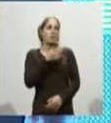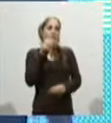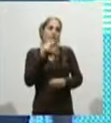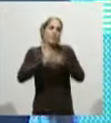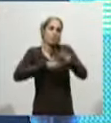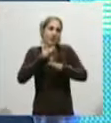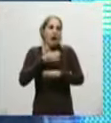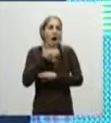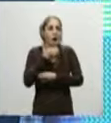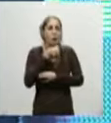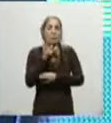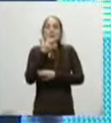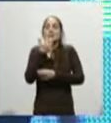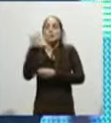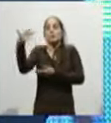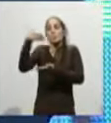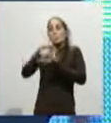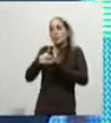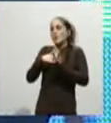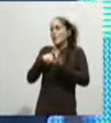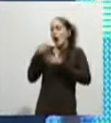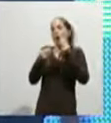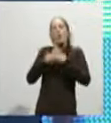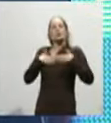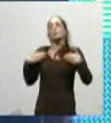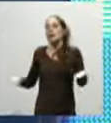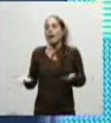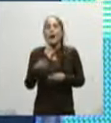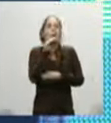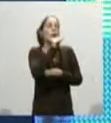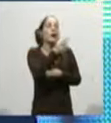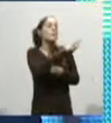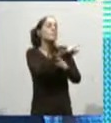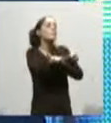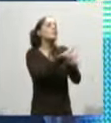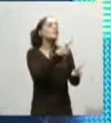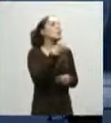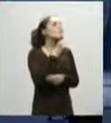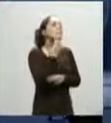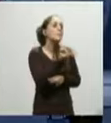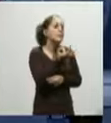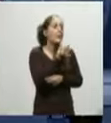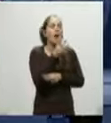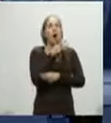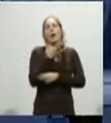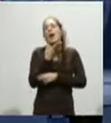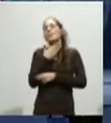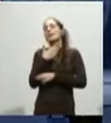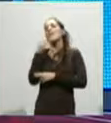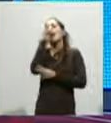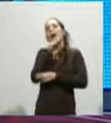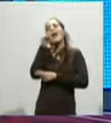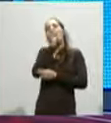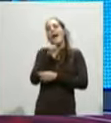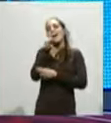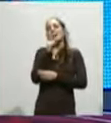me lo pides, lo que tú digas, cariño. ¿Qué te apetece? A ver, prohibida. ¿Ahora mismo? Sí. ¿Cantar una canción, por ejemplo? Pues yo